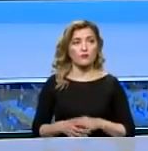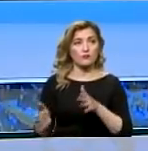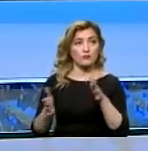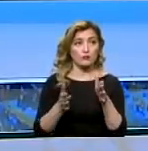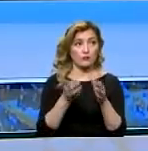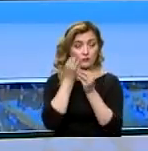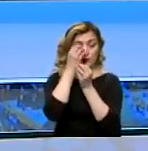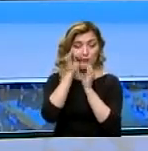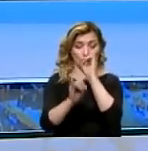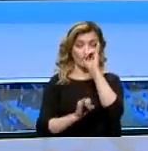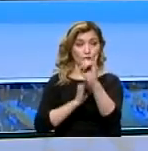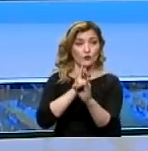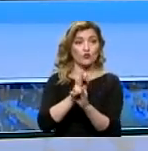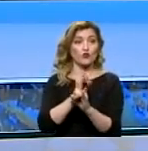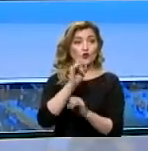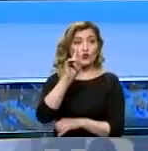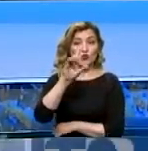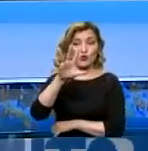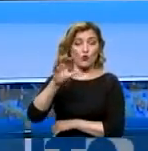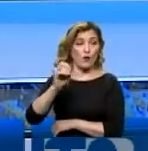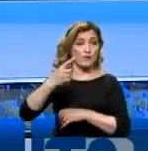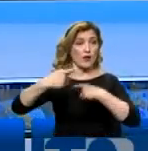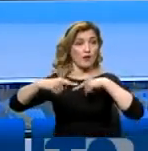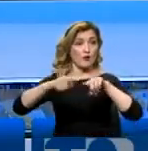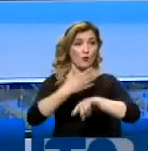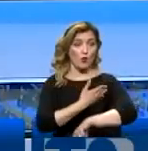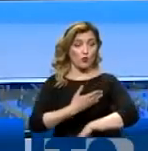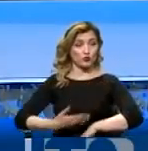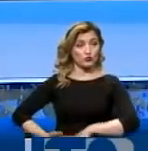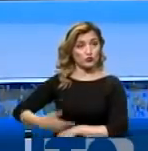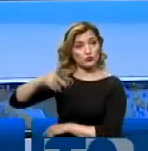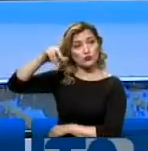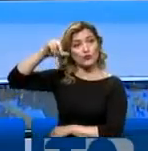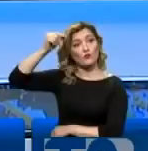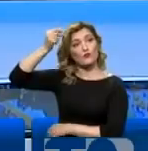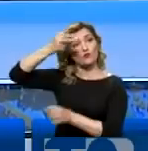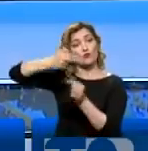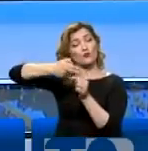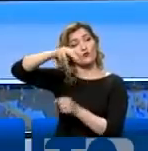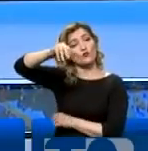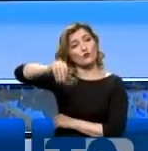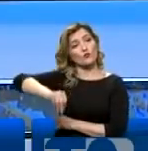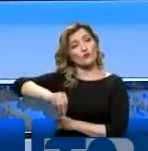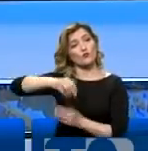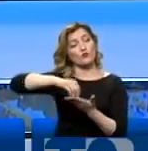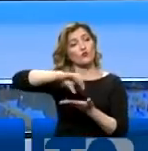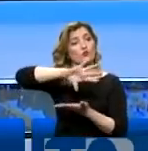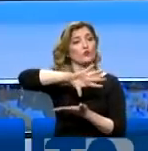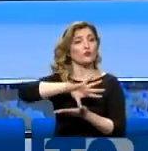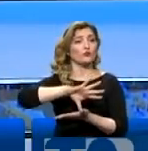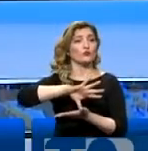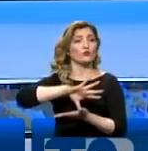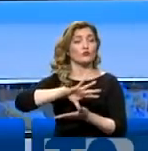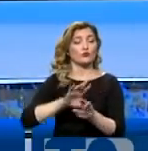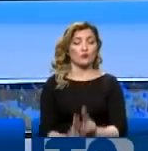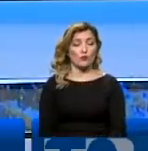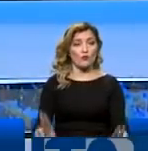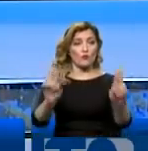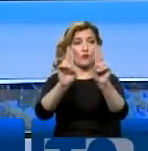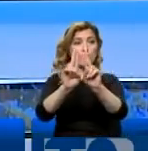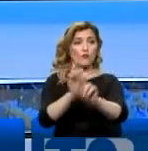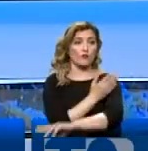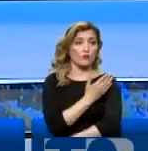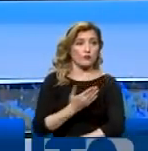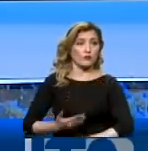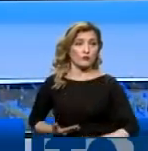Información internacional, alrededor de 150 jefes de Estado y de Gobierno participan este martes en la Asamblea General de las Naciones Unidas. Los